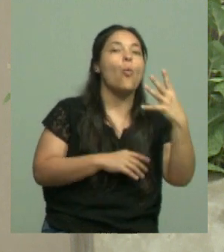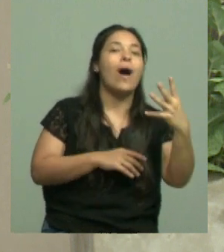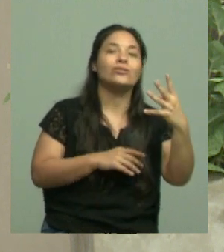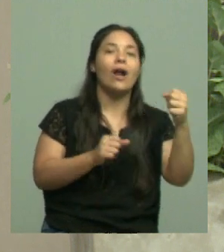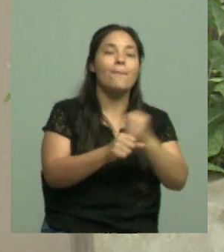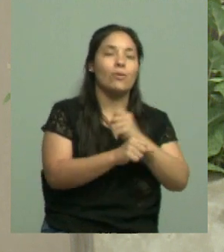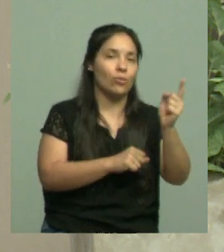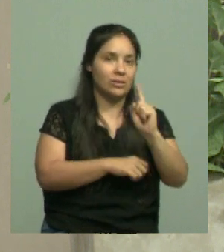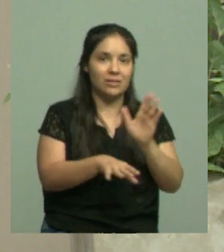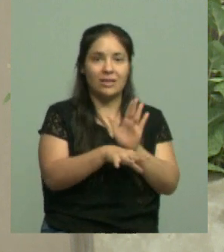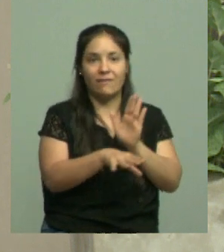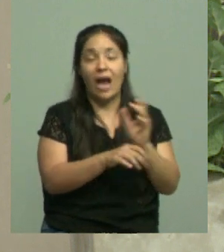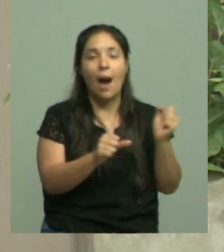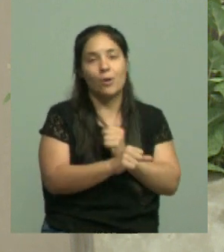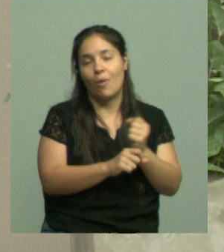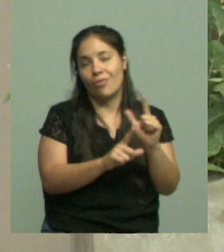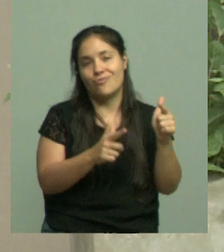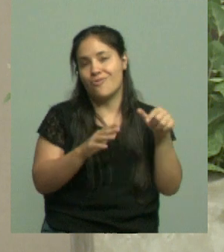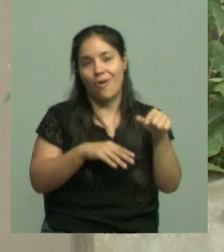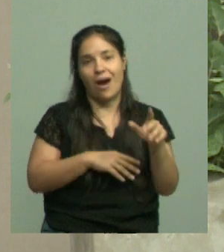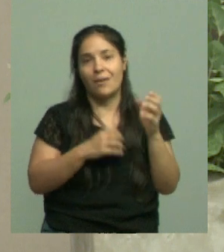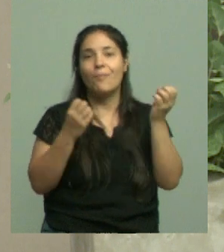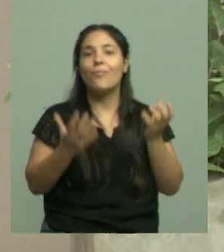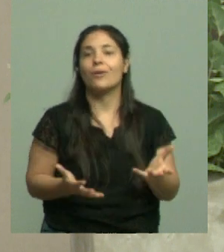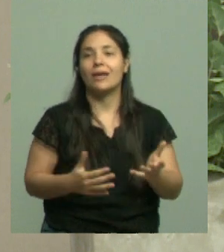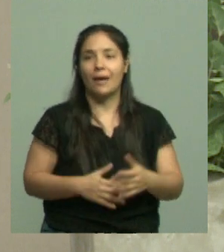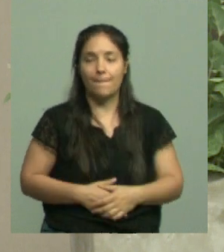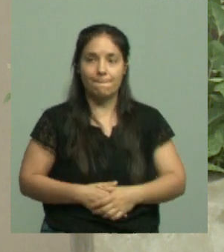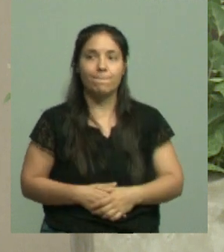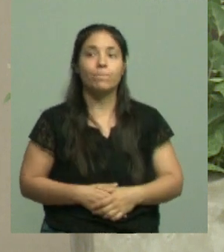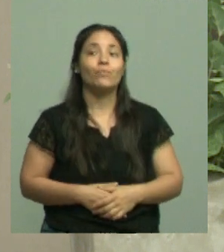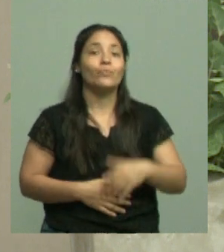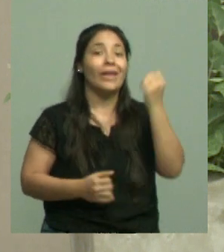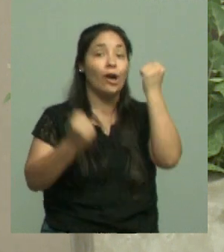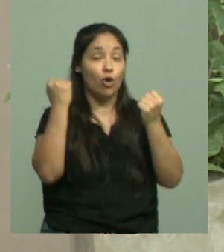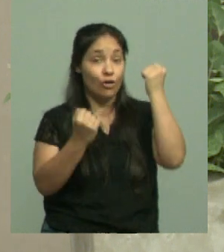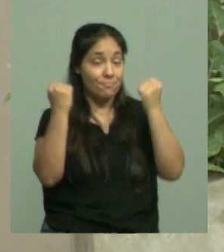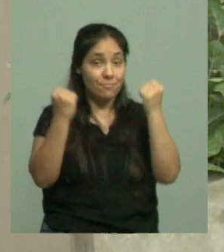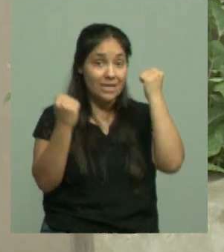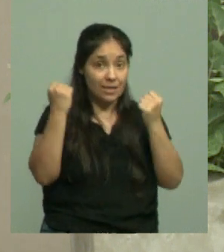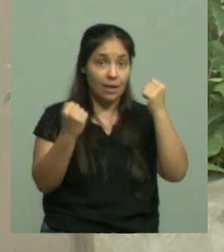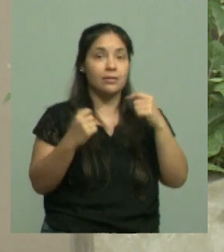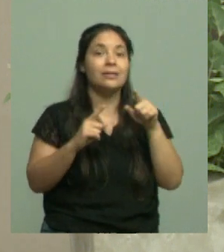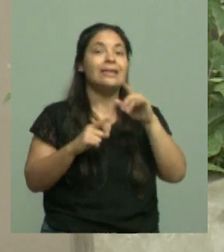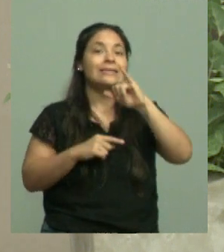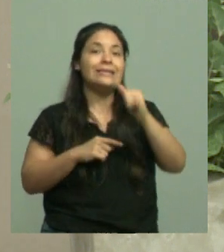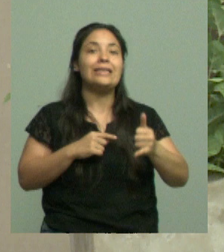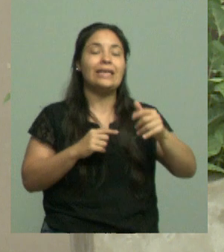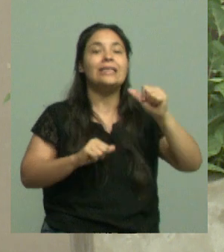todavía está desaprobado, sobre todo porque la economía es una ciencia